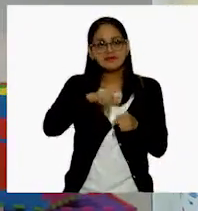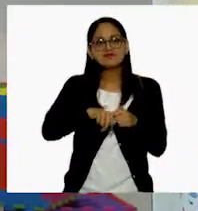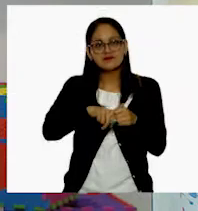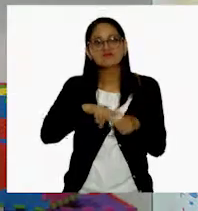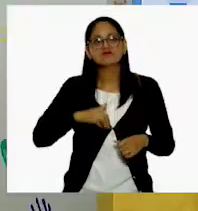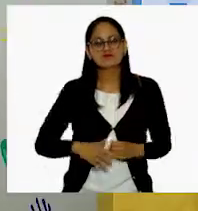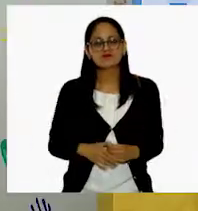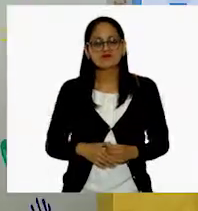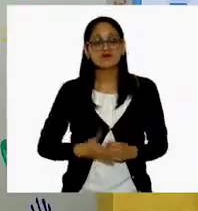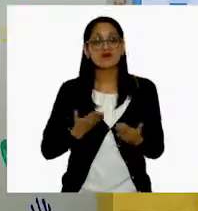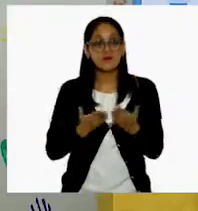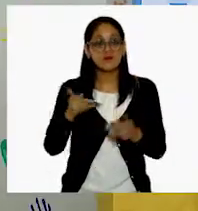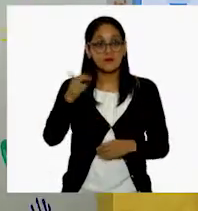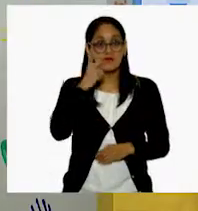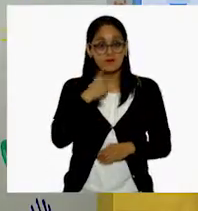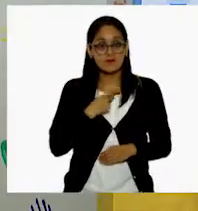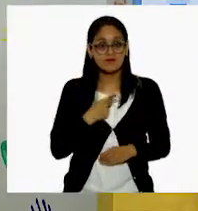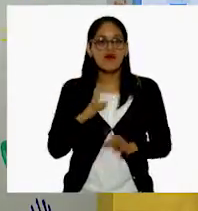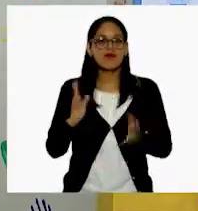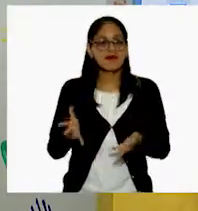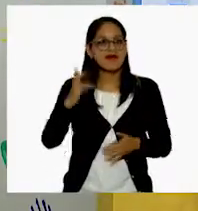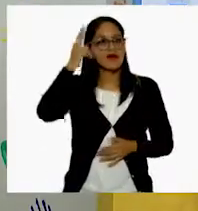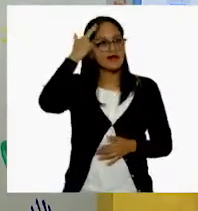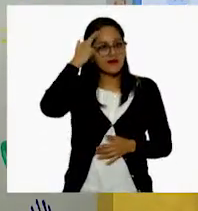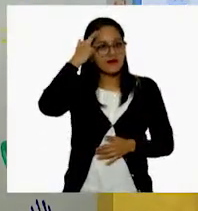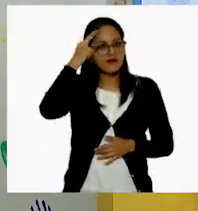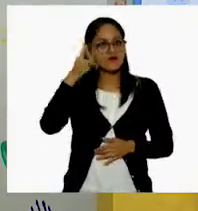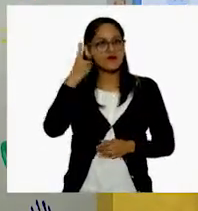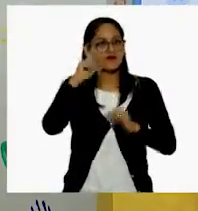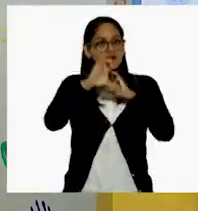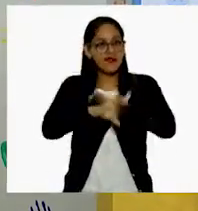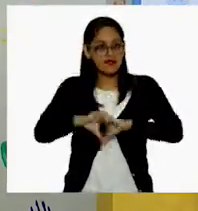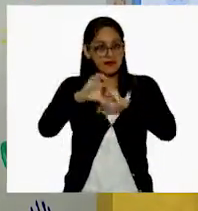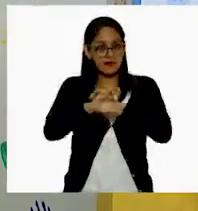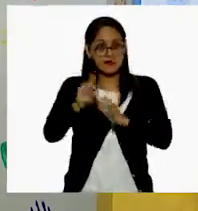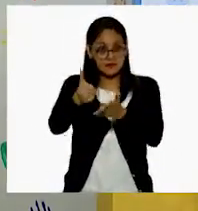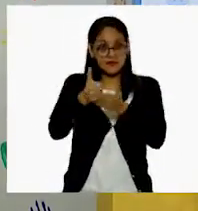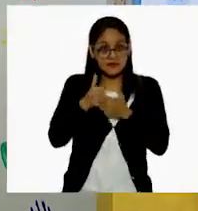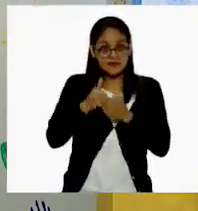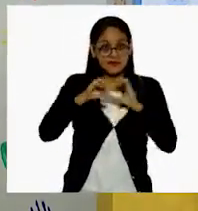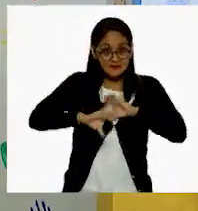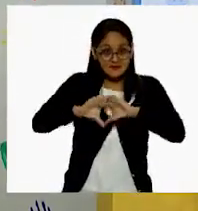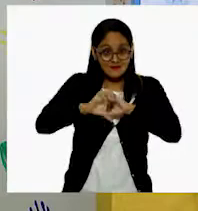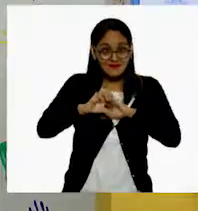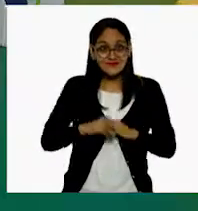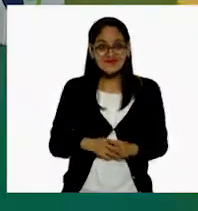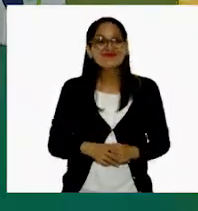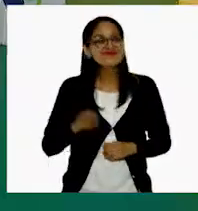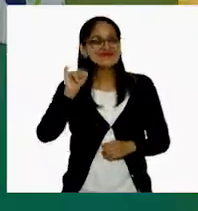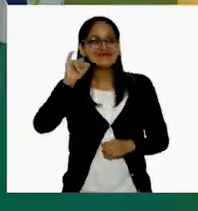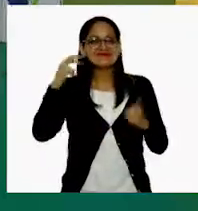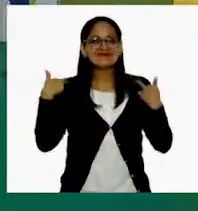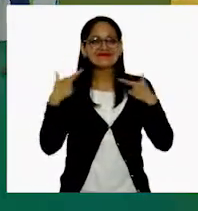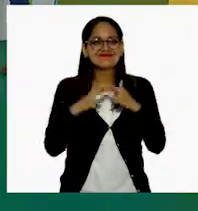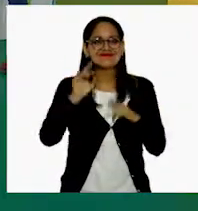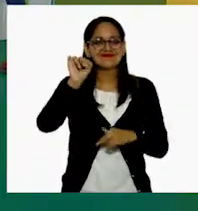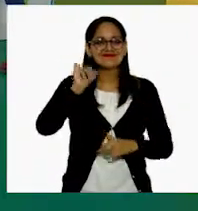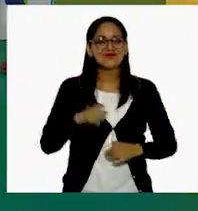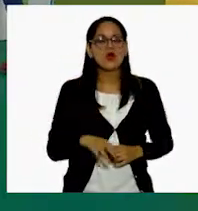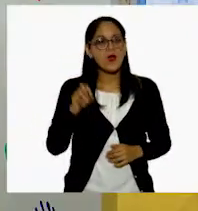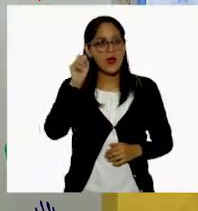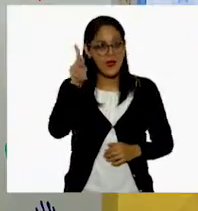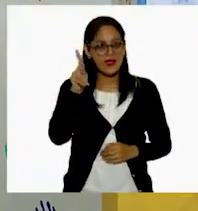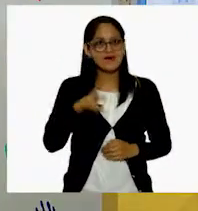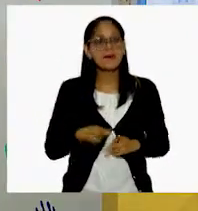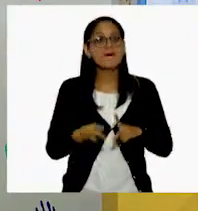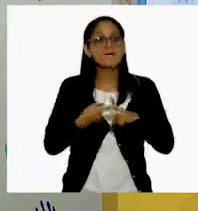maestra. Ahora que lo dices, acabo de recordar una canción. ¿Me ayudan a cantarla? Sí, sí, maestra. A ver. Ok.